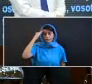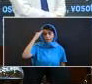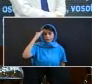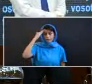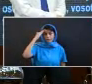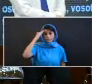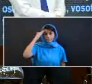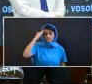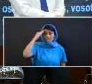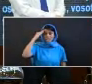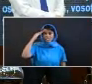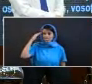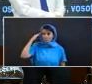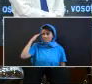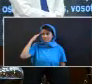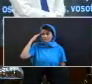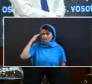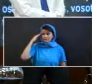es basura.